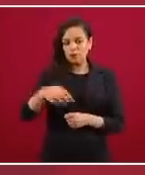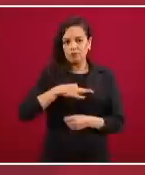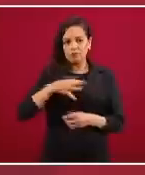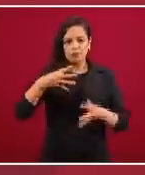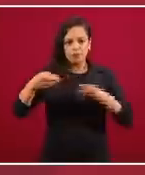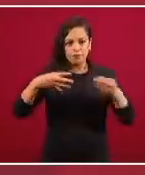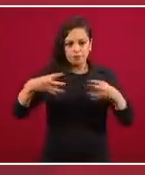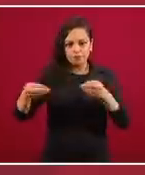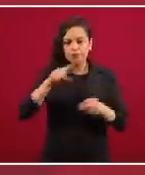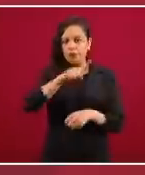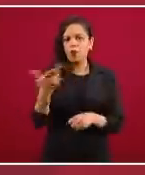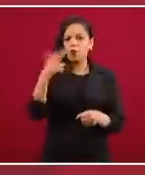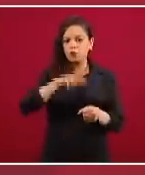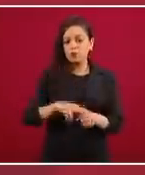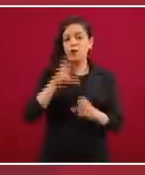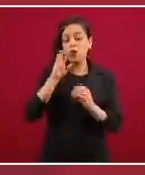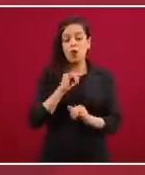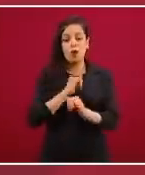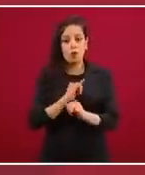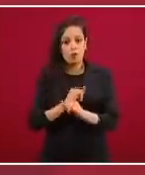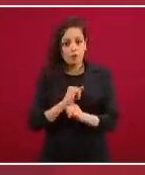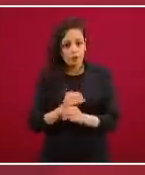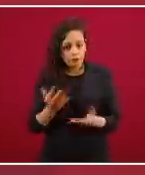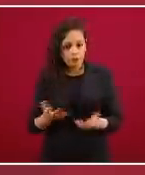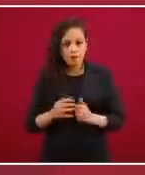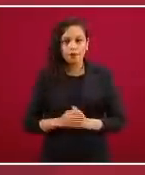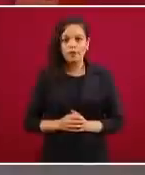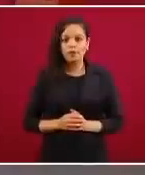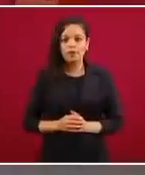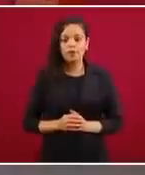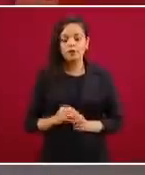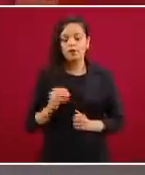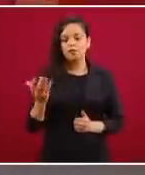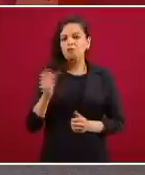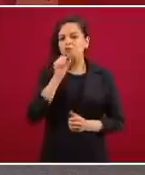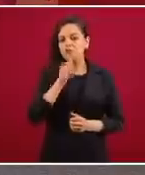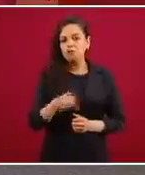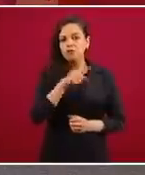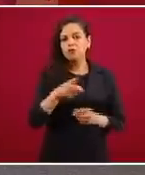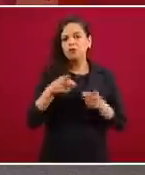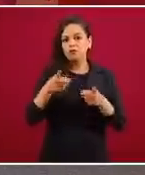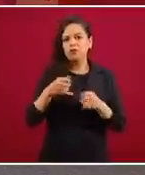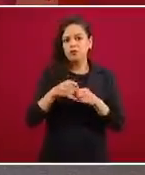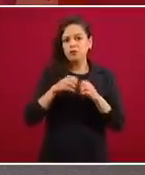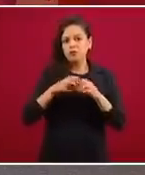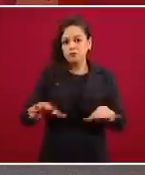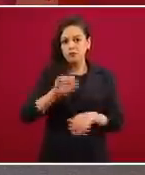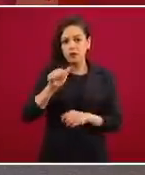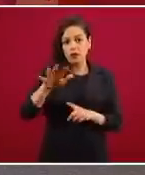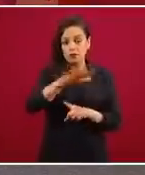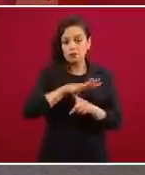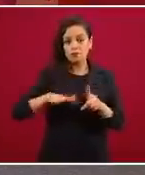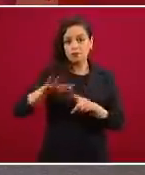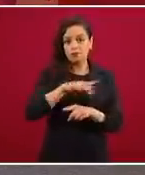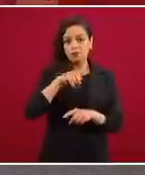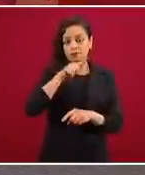o directamente en la plataforma, si es su caso, o transfiriendo una ficha de información hacia la jurisdicción sanitaria,